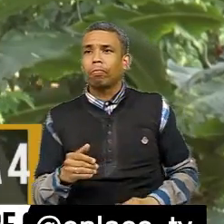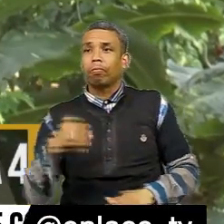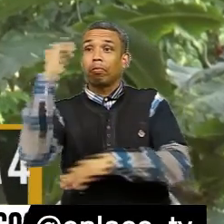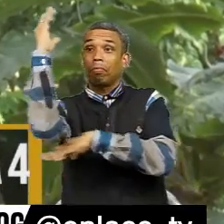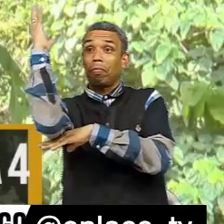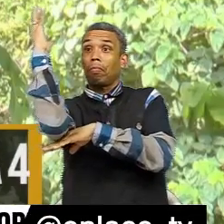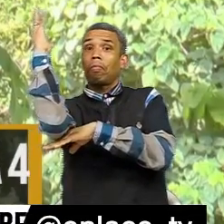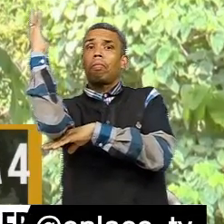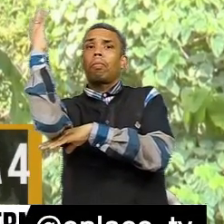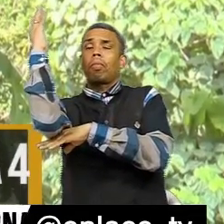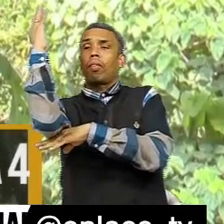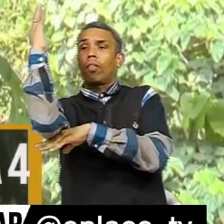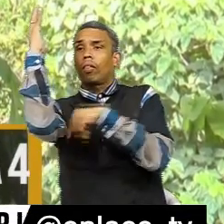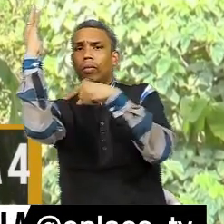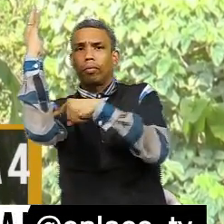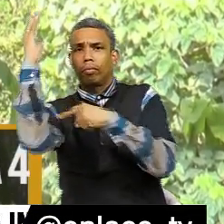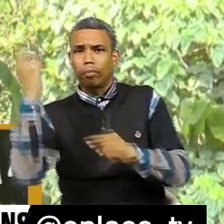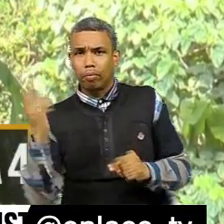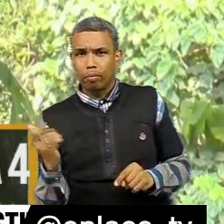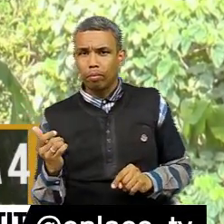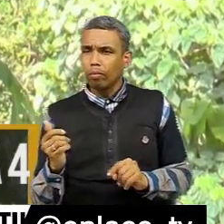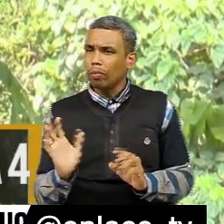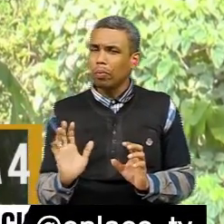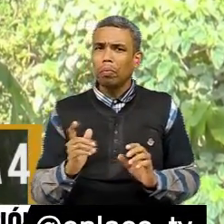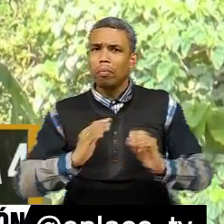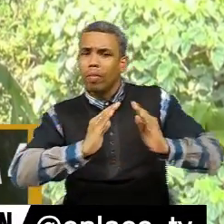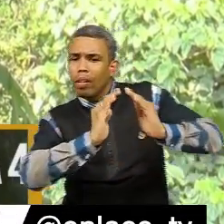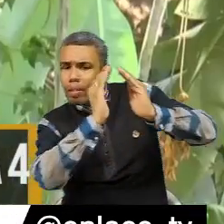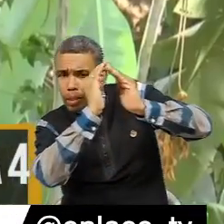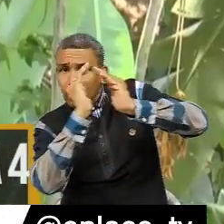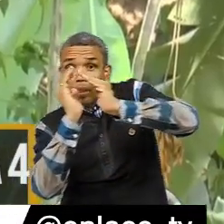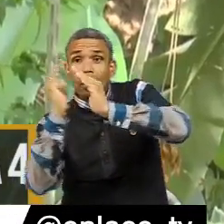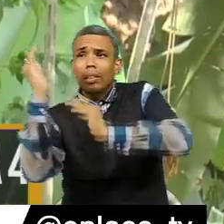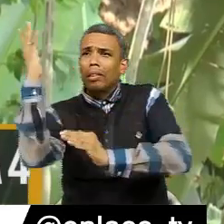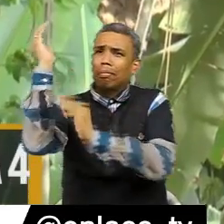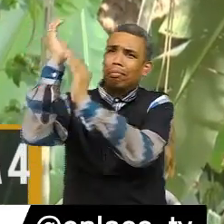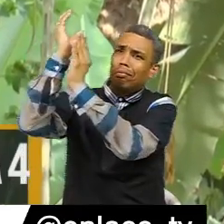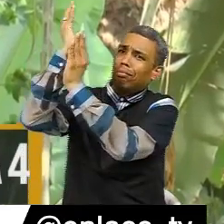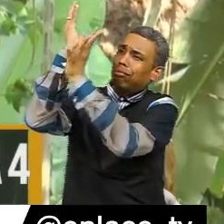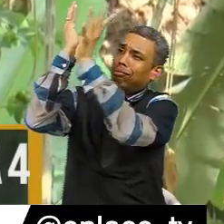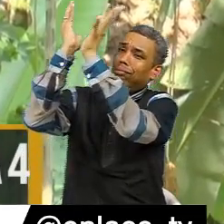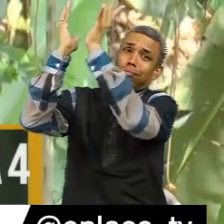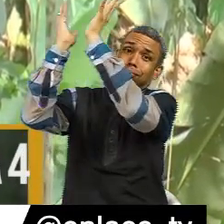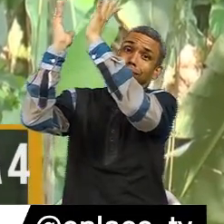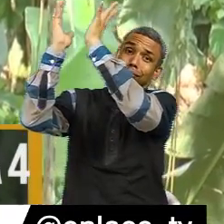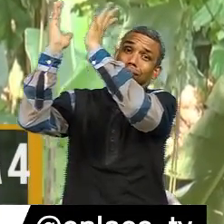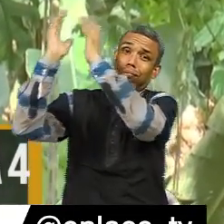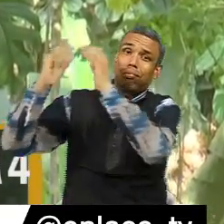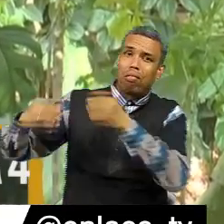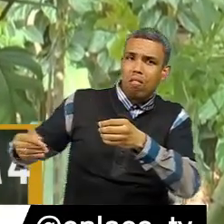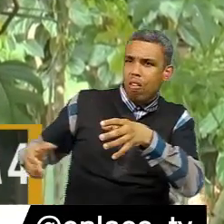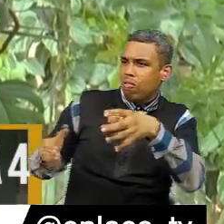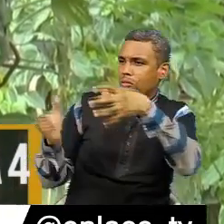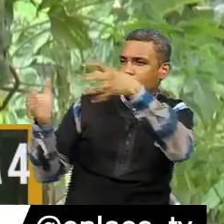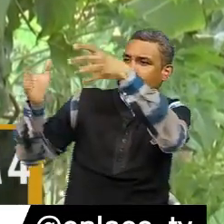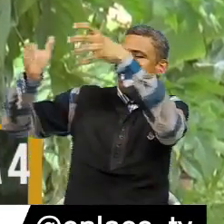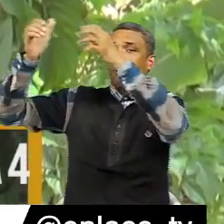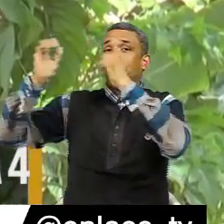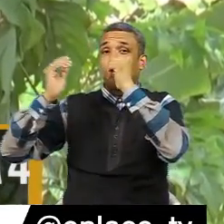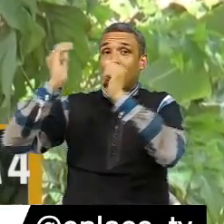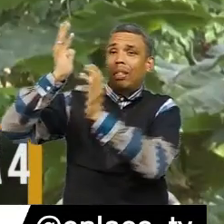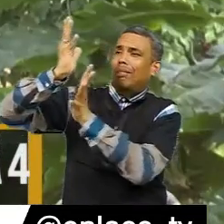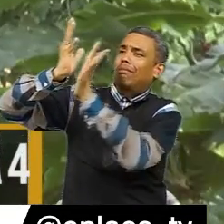se está adueñando acá de estas casas, o sea, ya mira dónde viene ya. Entonces es un peligroso, un ventarrón, y alguna rama de esas pues